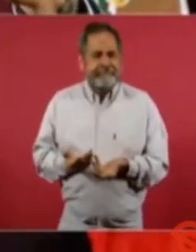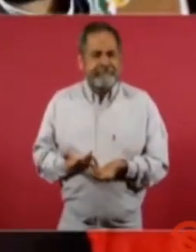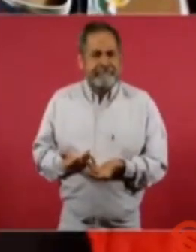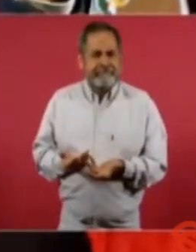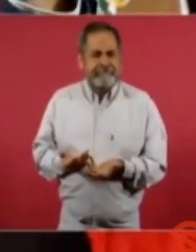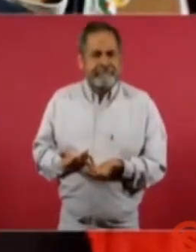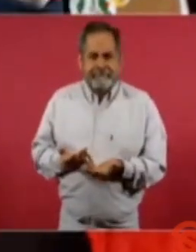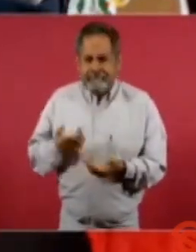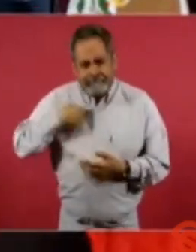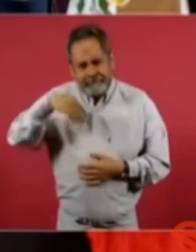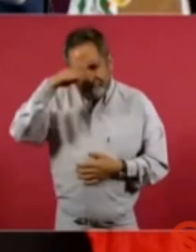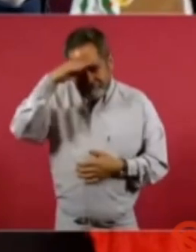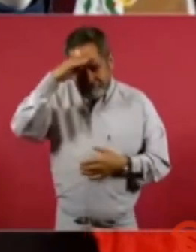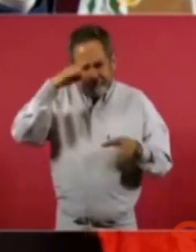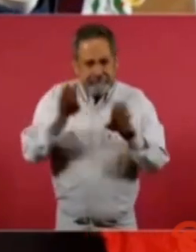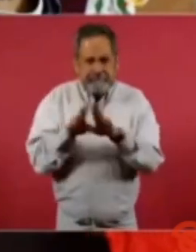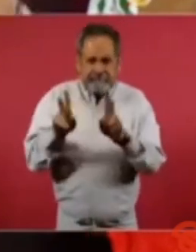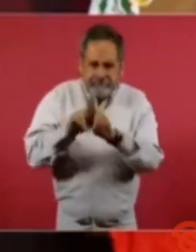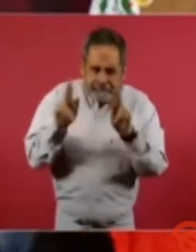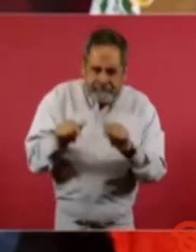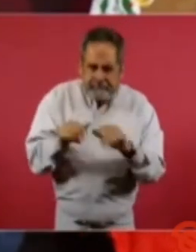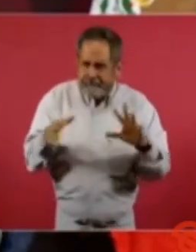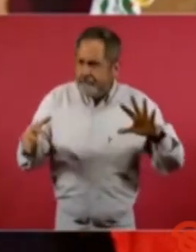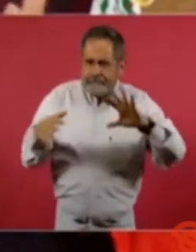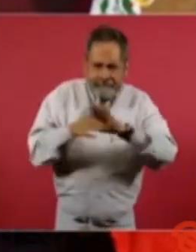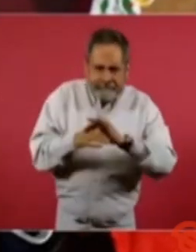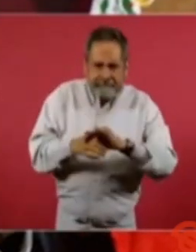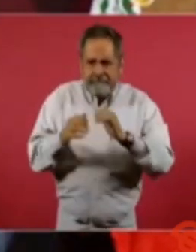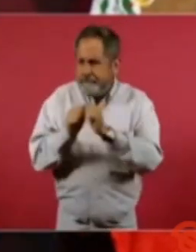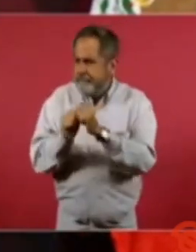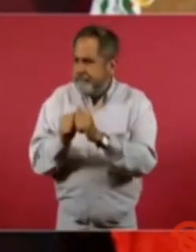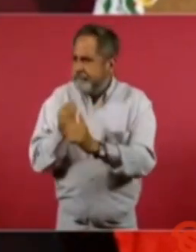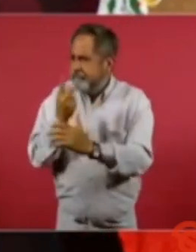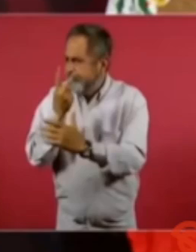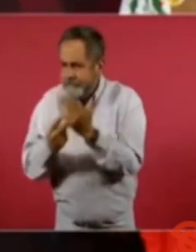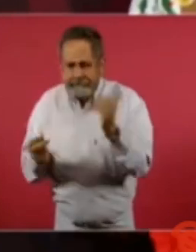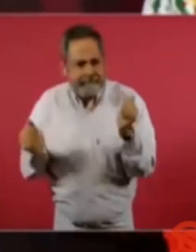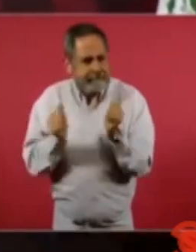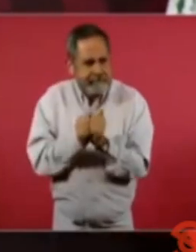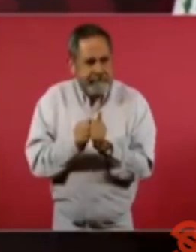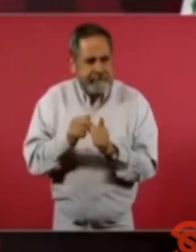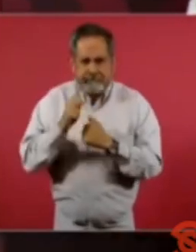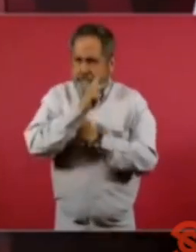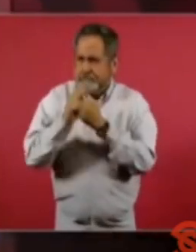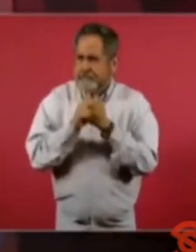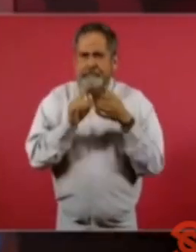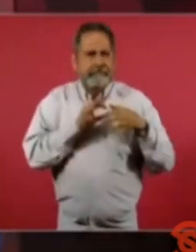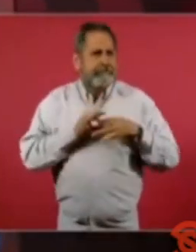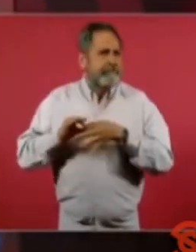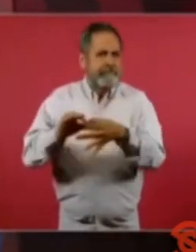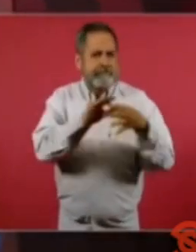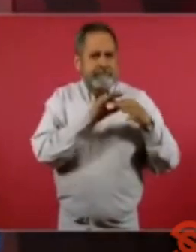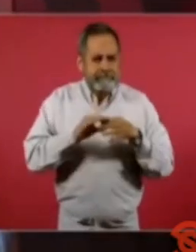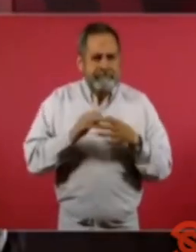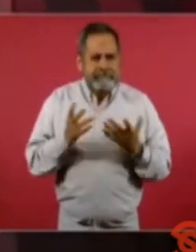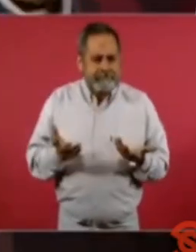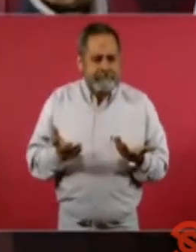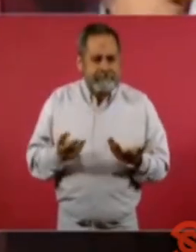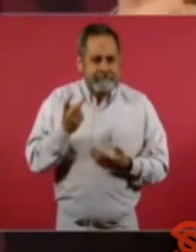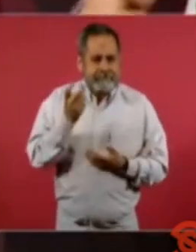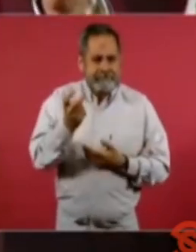vamos a buscar la pacificación en nuestro país y